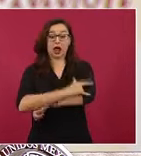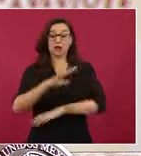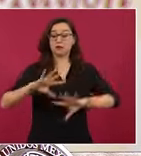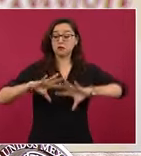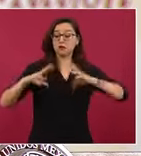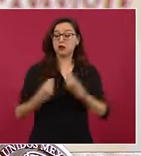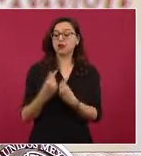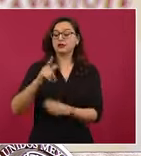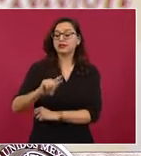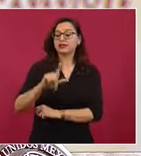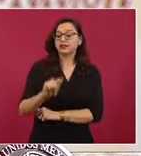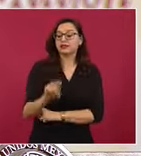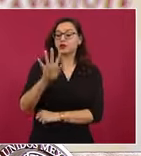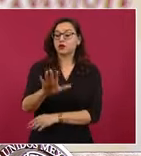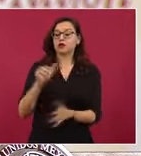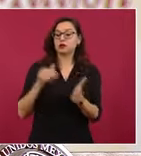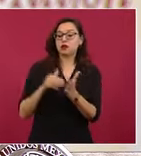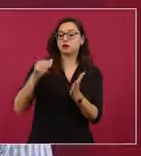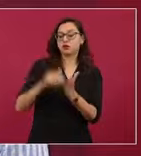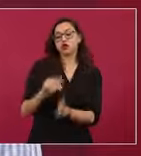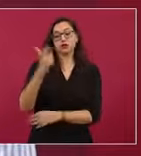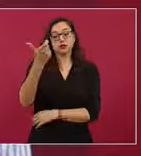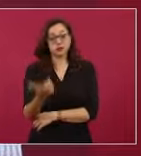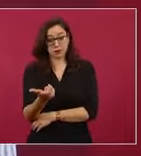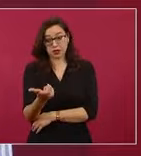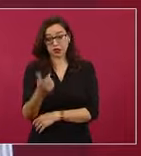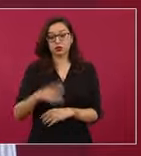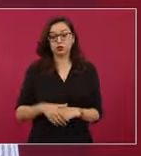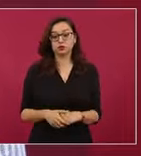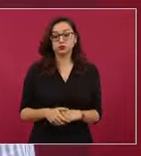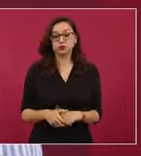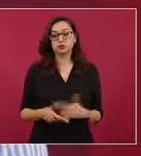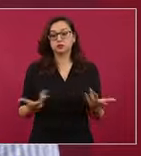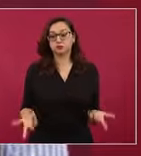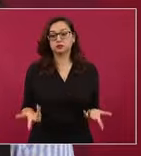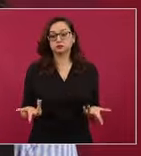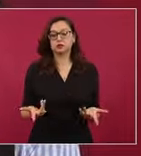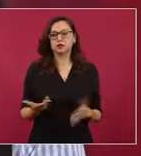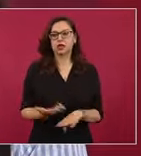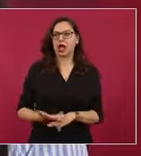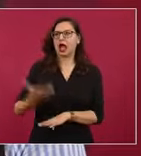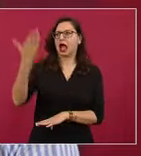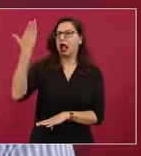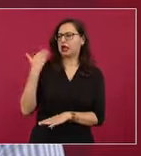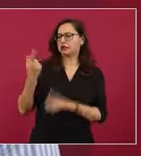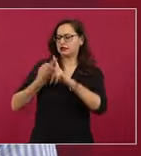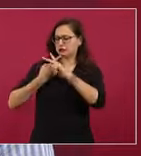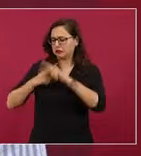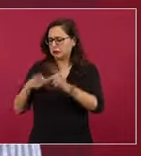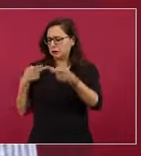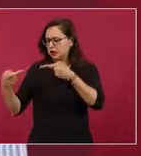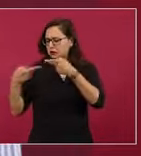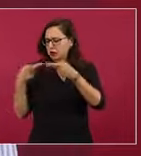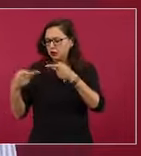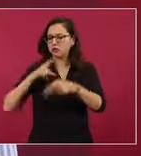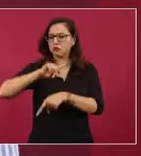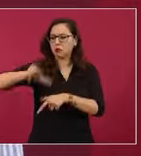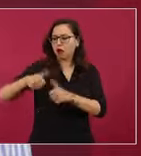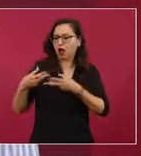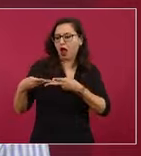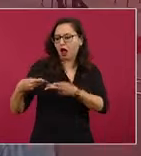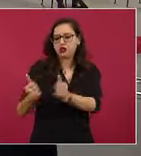los 74 mil millones de pesos, menos de lo programado al principio. Así podemos ver que no